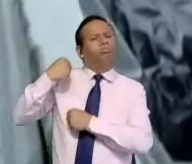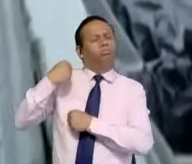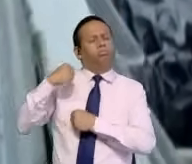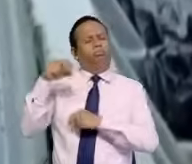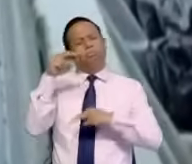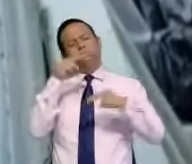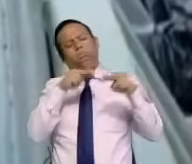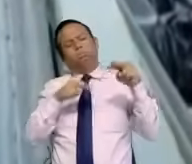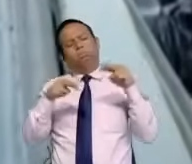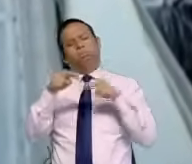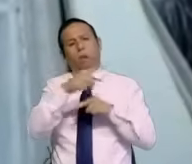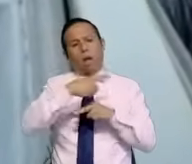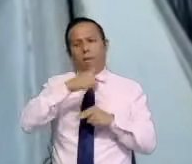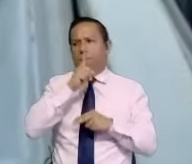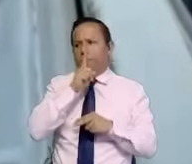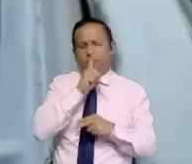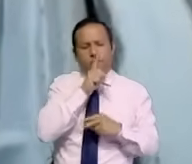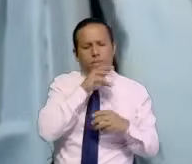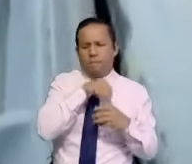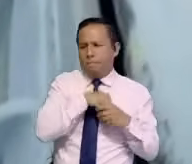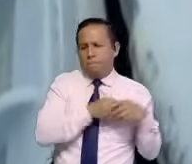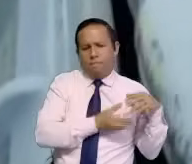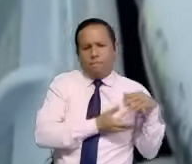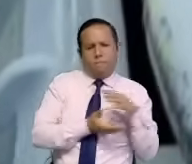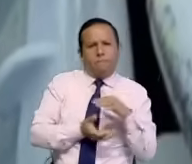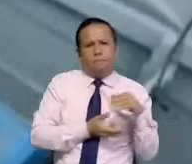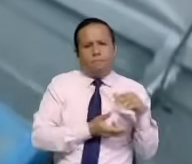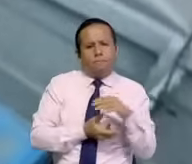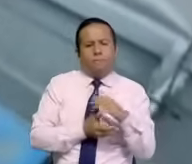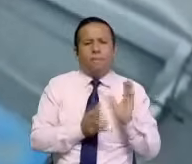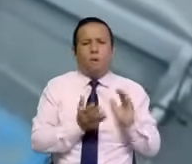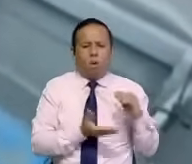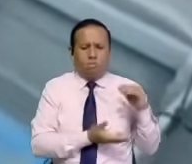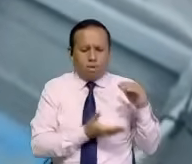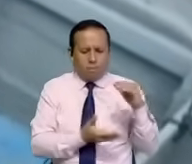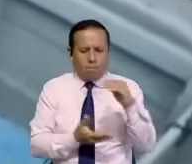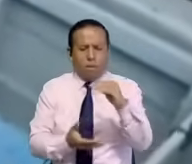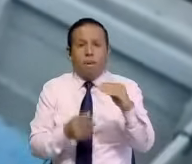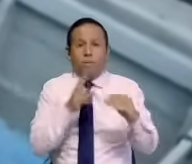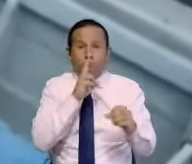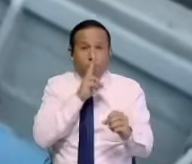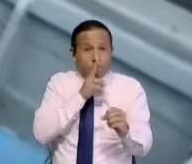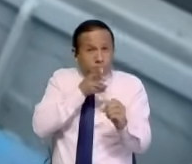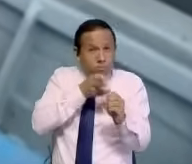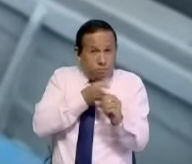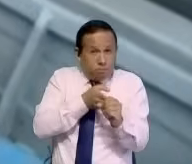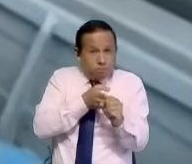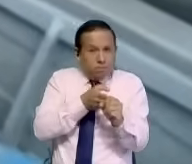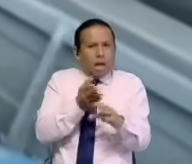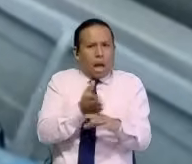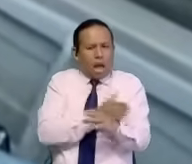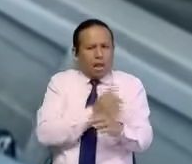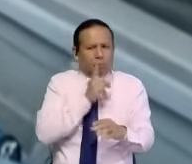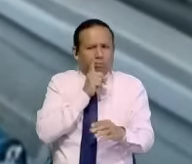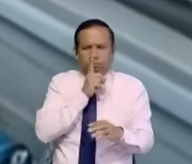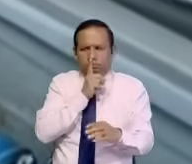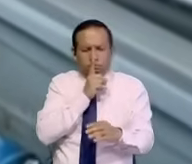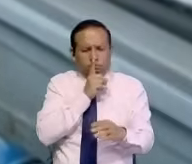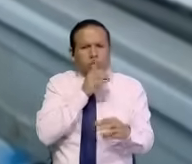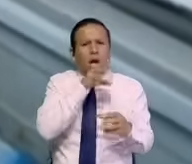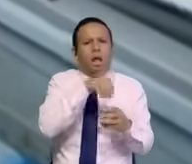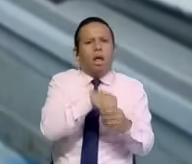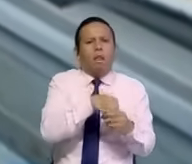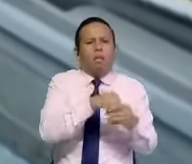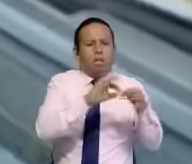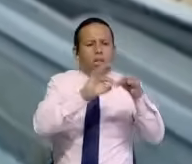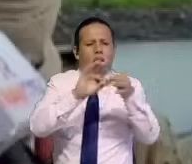de contrabando. Las autoridades sabían que los sospechosos iban a pasar el combustible por un afluente en el sector de Rocafuerte y se prepararon